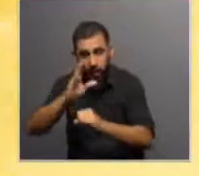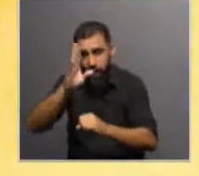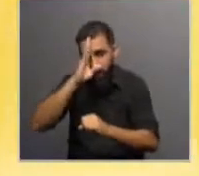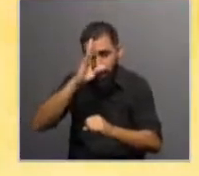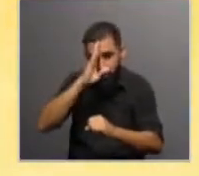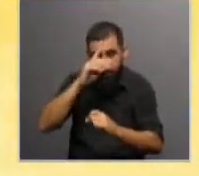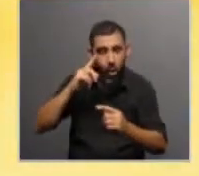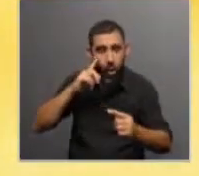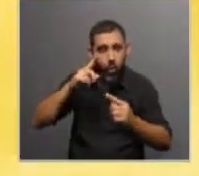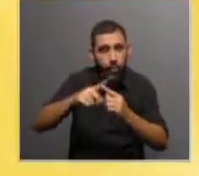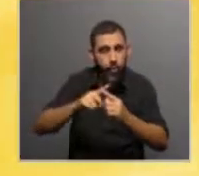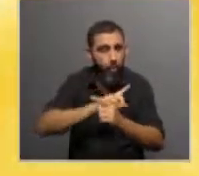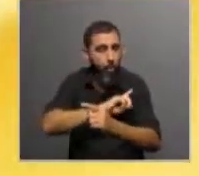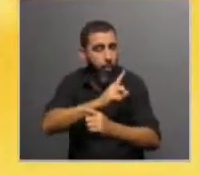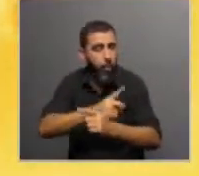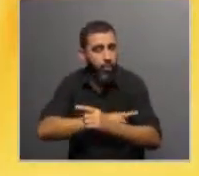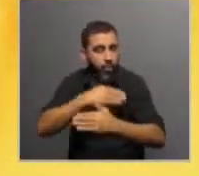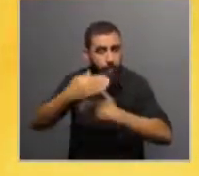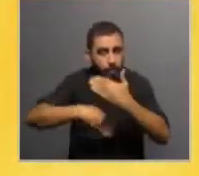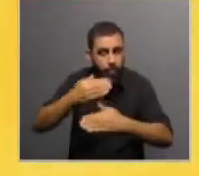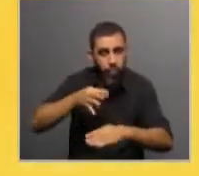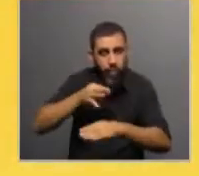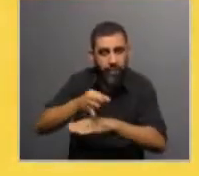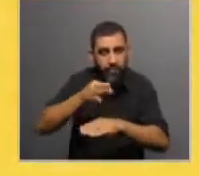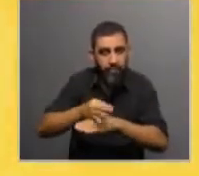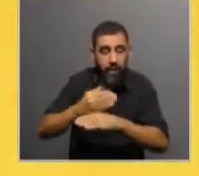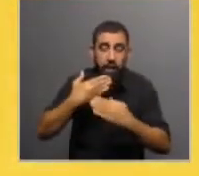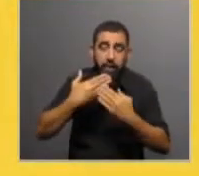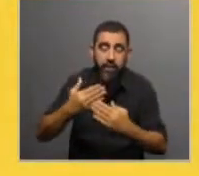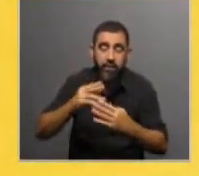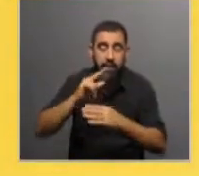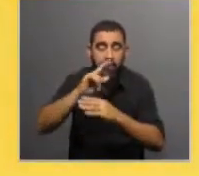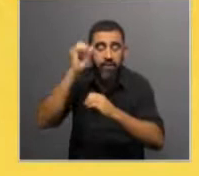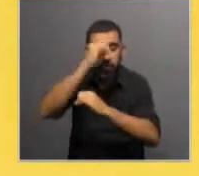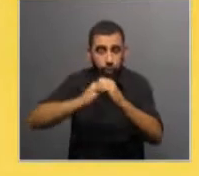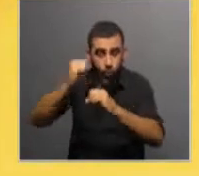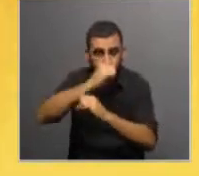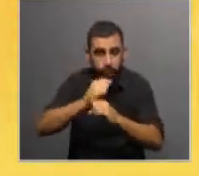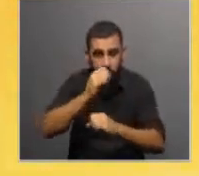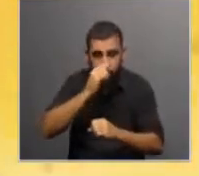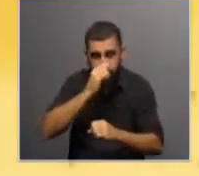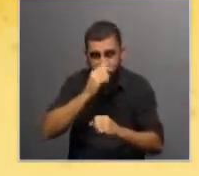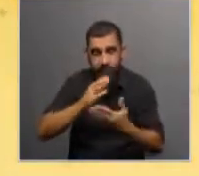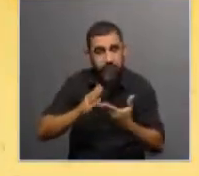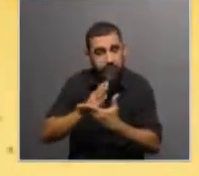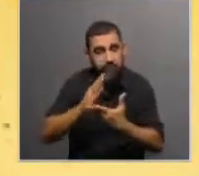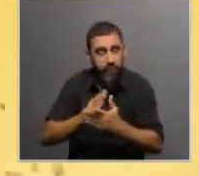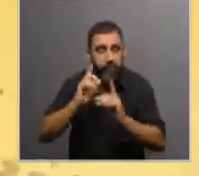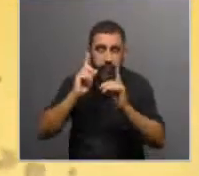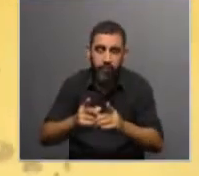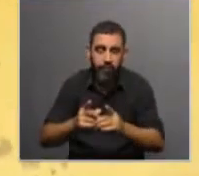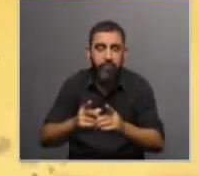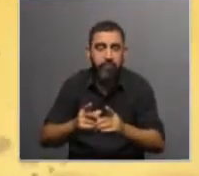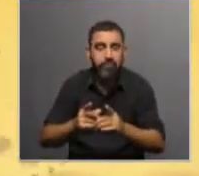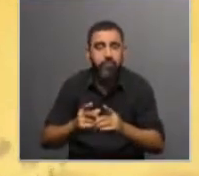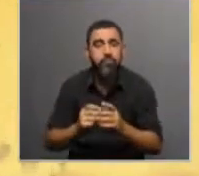busca potenciar los procesos de enseñanza y aprendizaje a través del uso de la tecnología digital. Siempre asentando en lo que